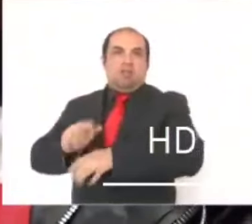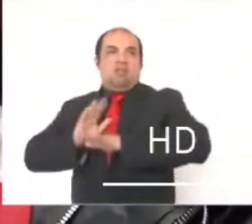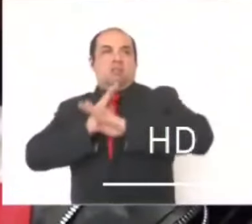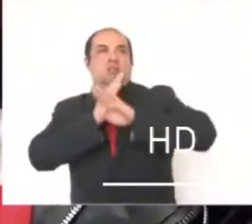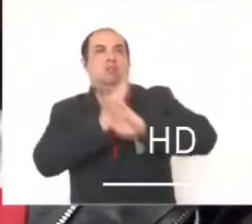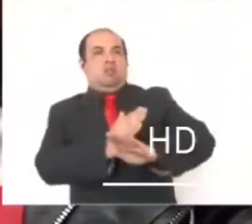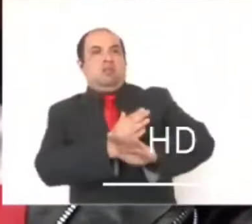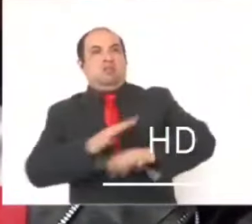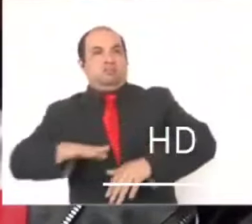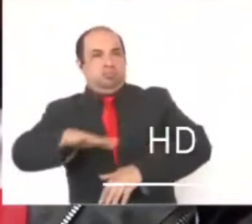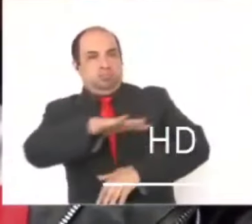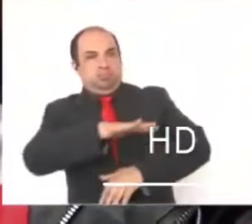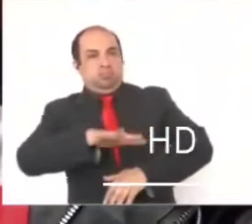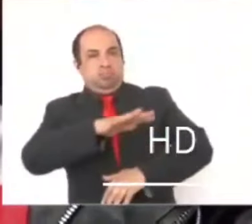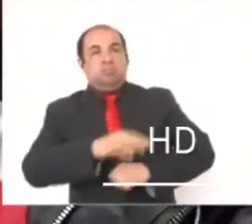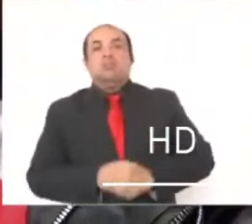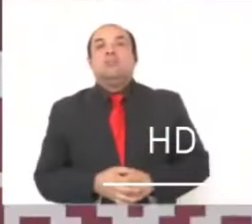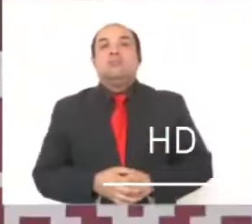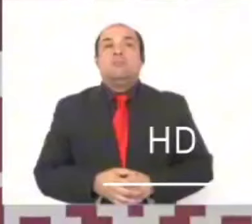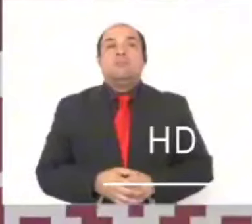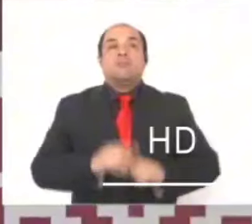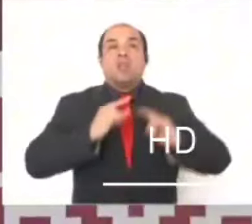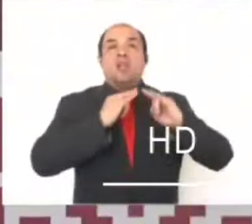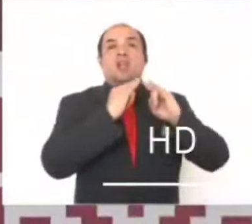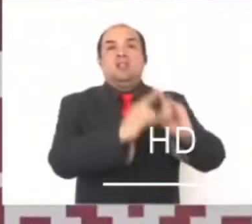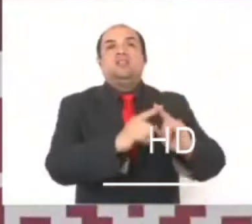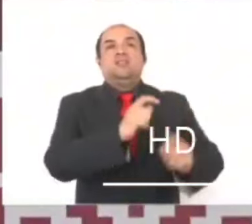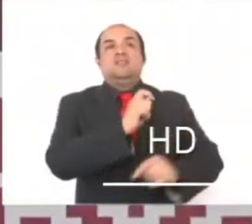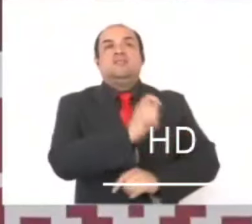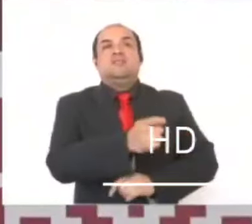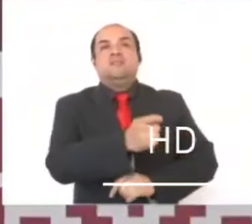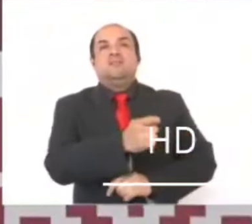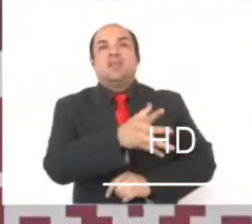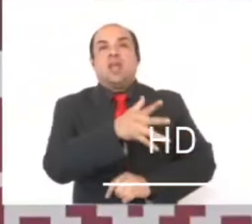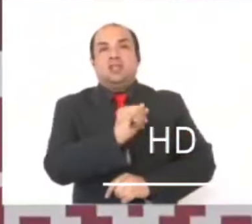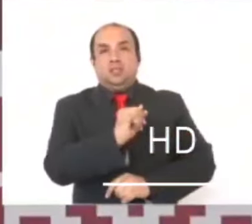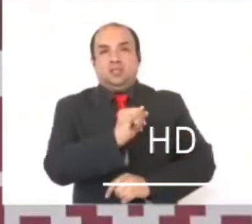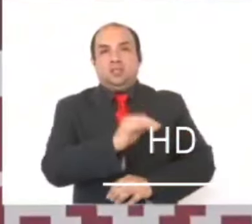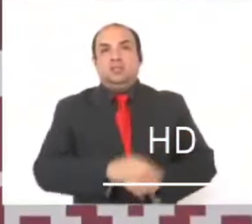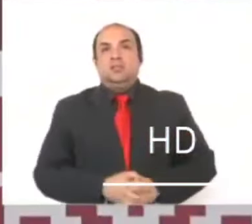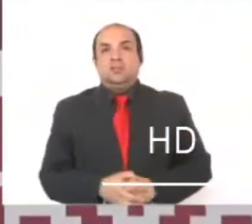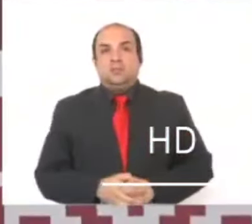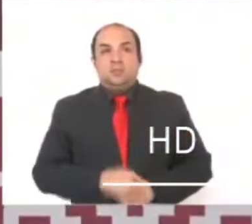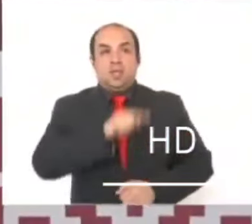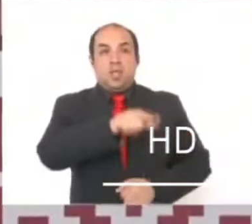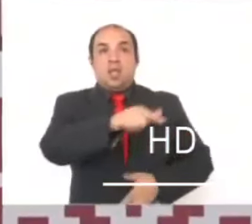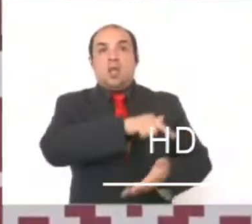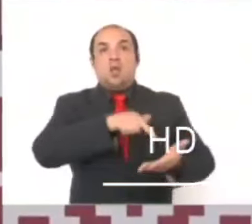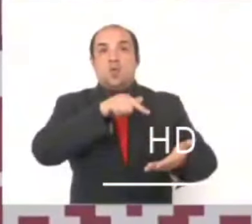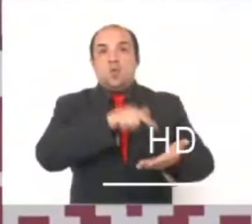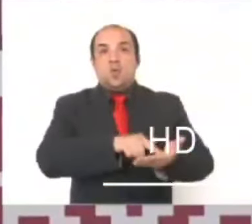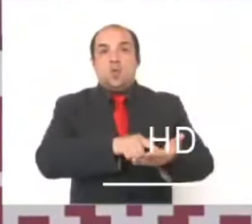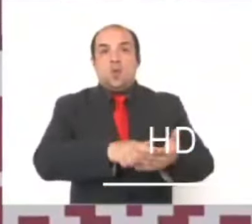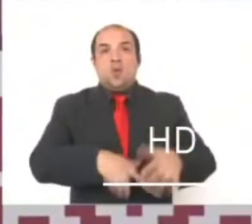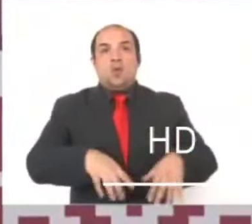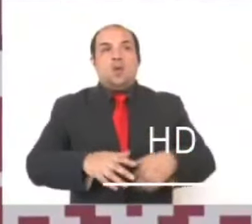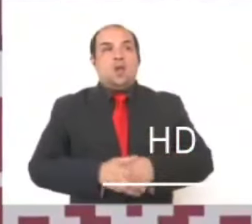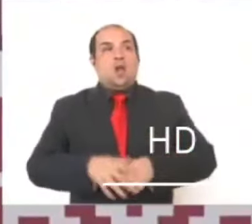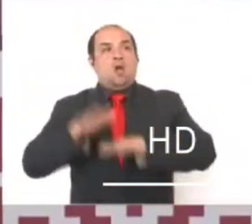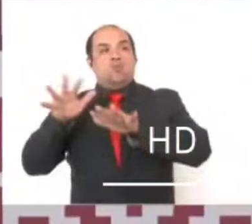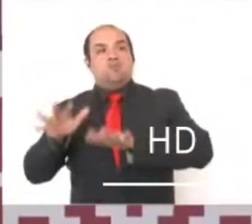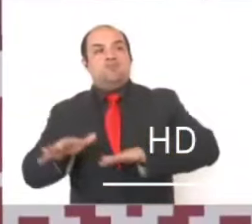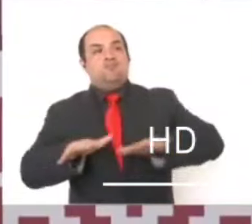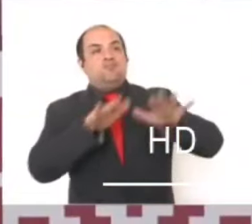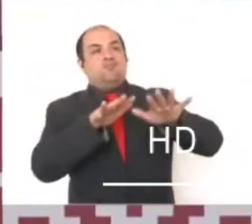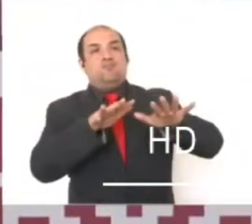despreciaba. El tianguis se volvió así la escena más visible